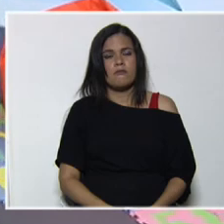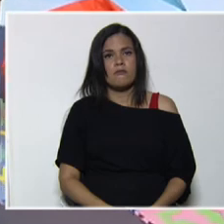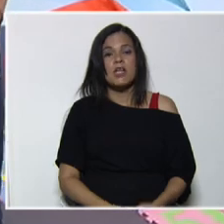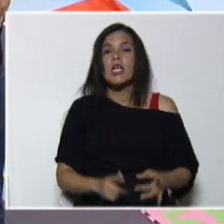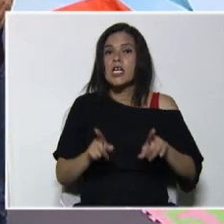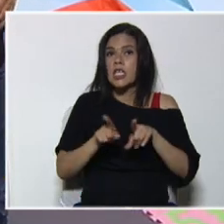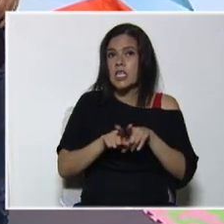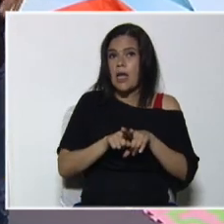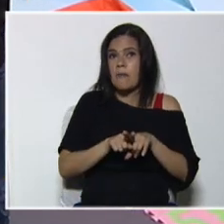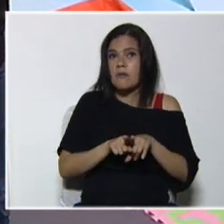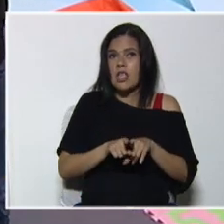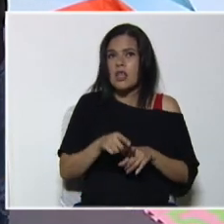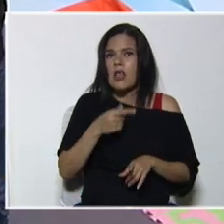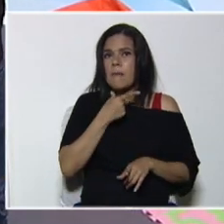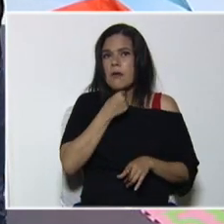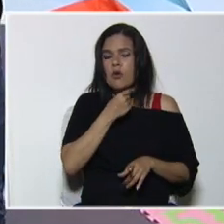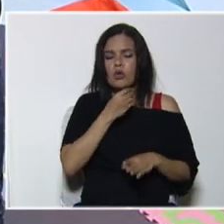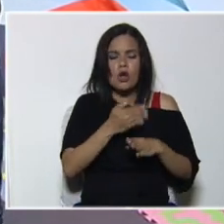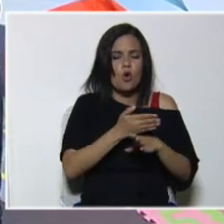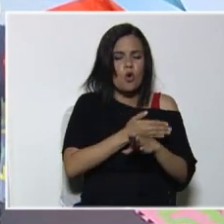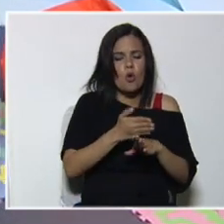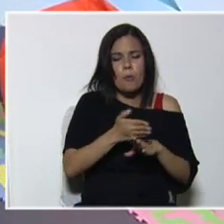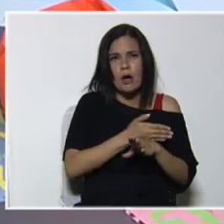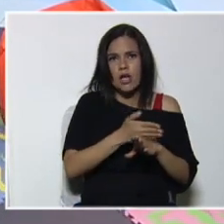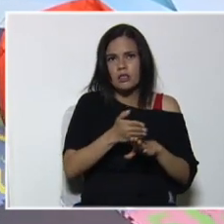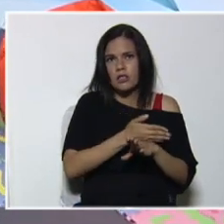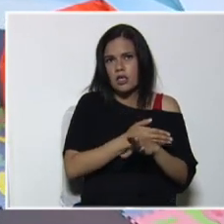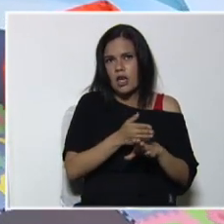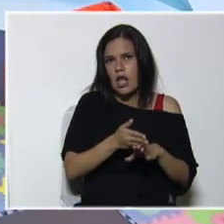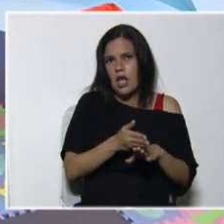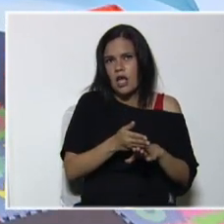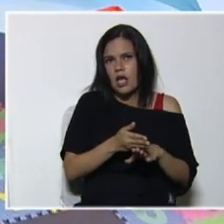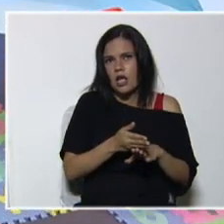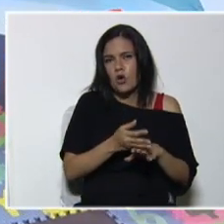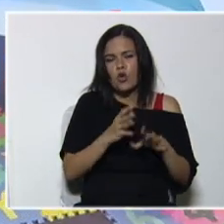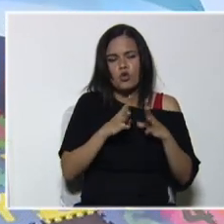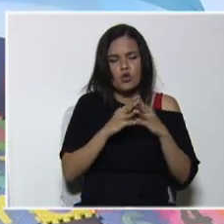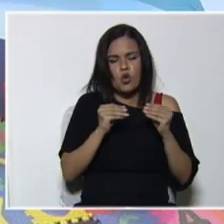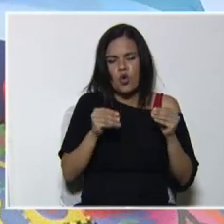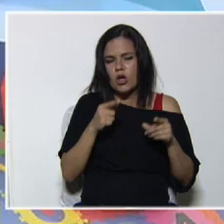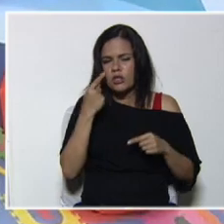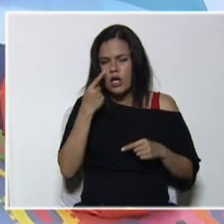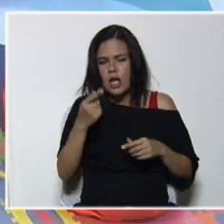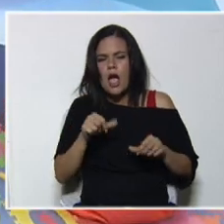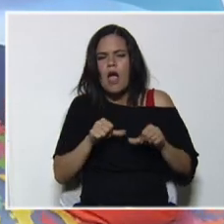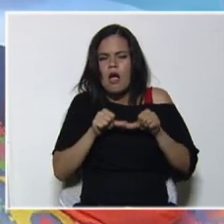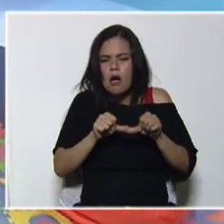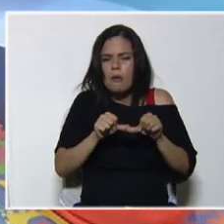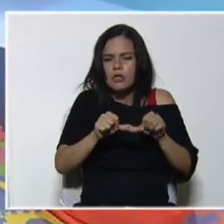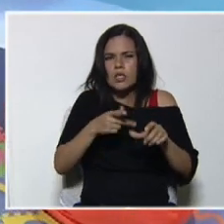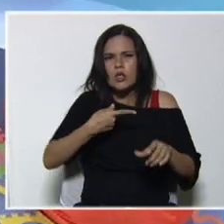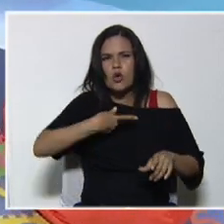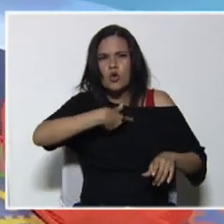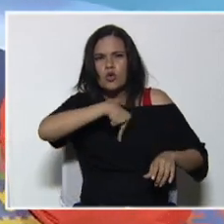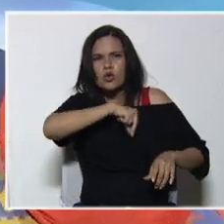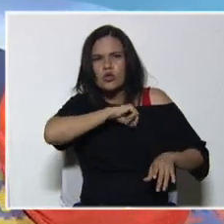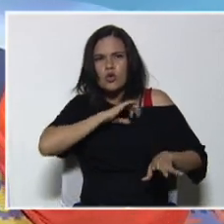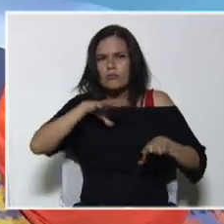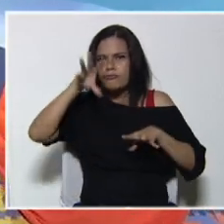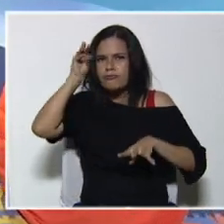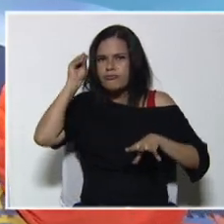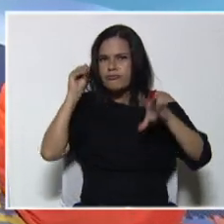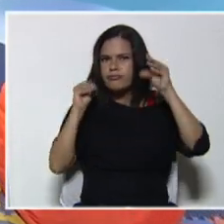por supuesto darle me gusta y compartirla con los compañeros que siempre están allí avanzando con nosotros en la aventura del